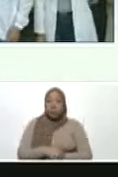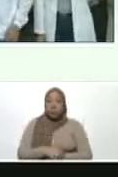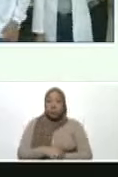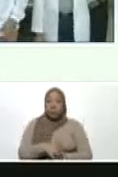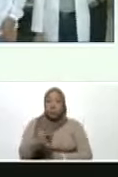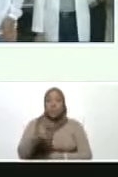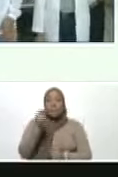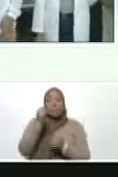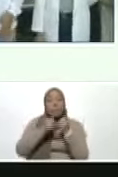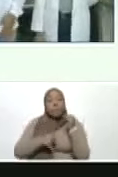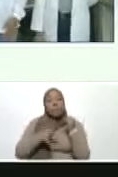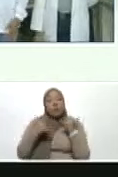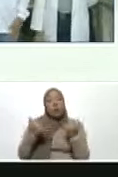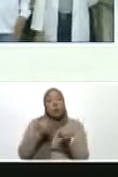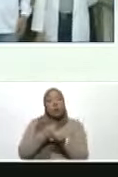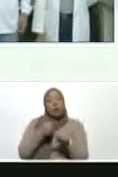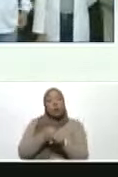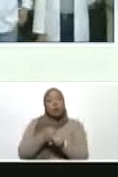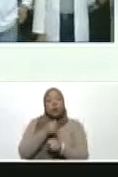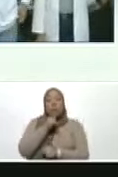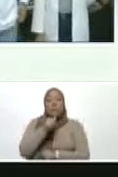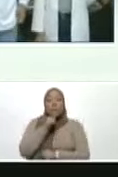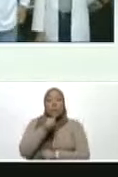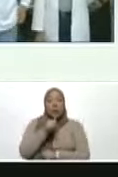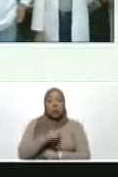Los apellidos y esa oligarquía son nocivos.